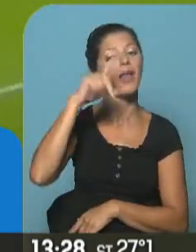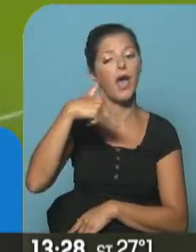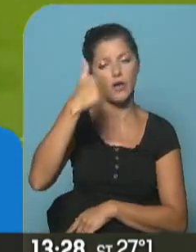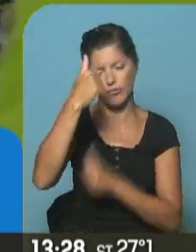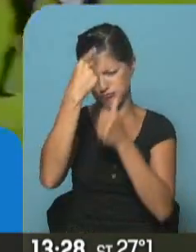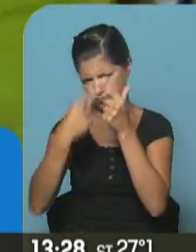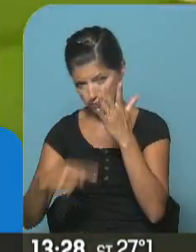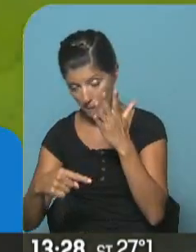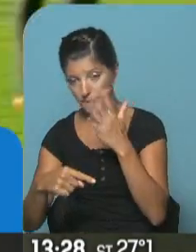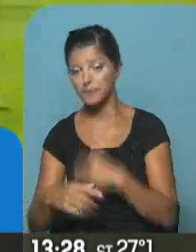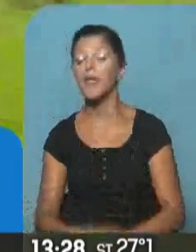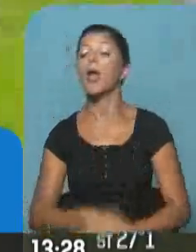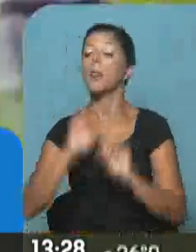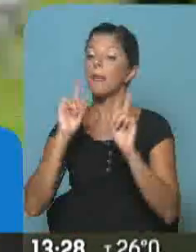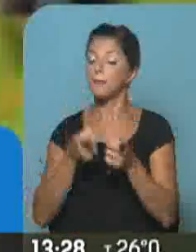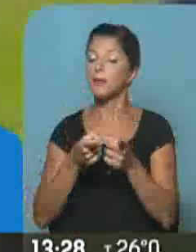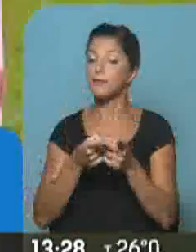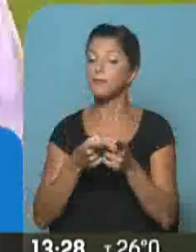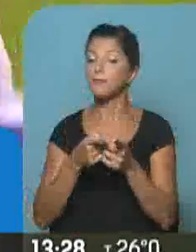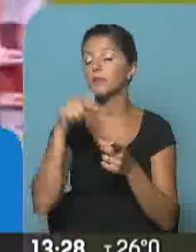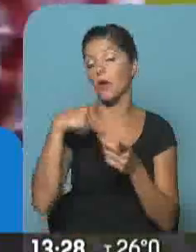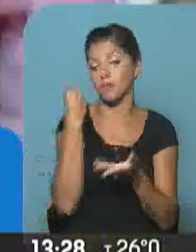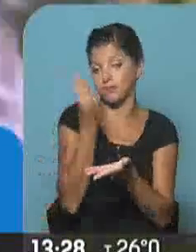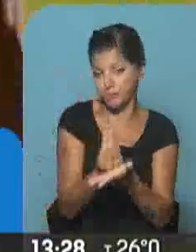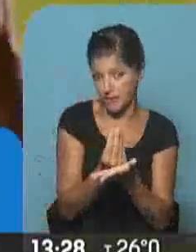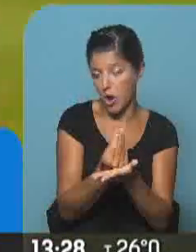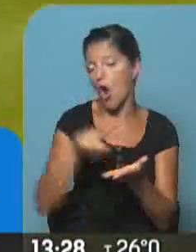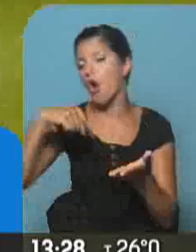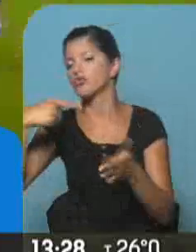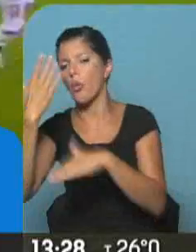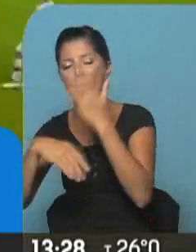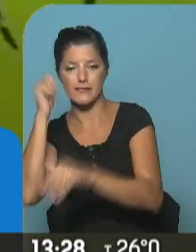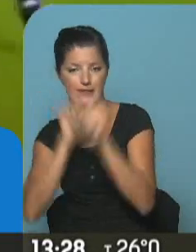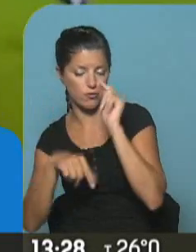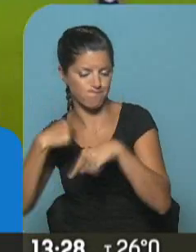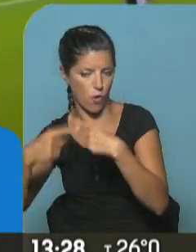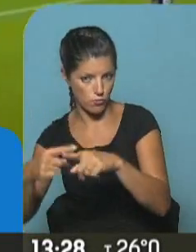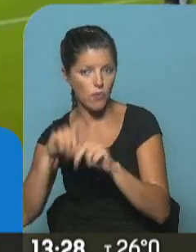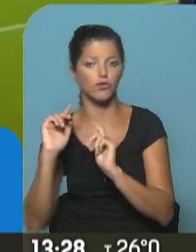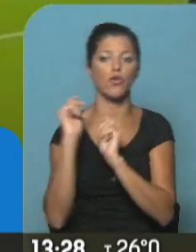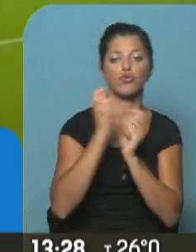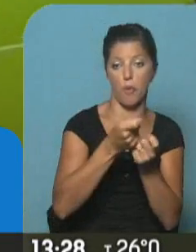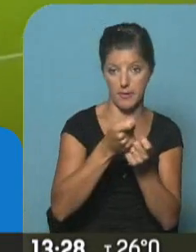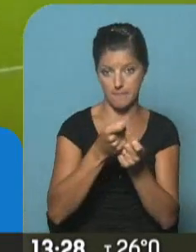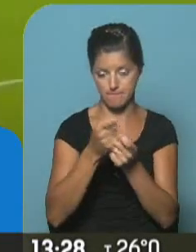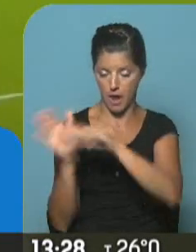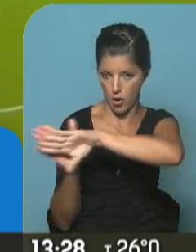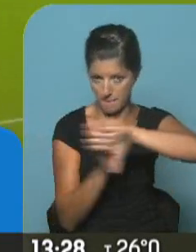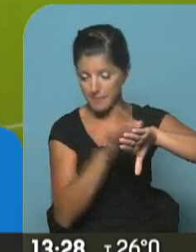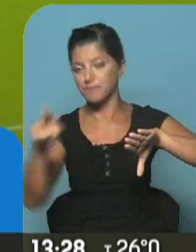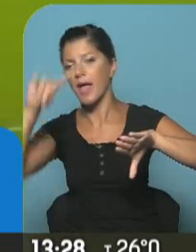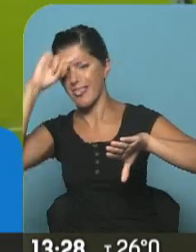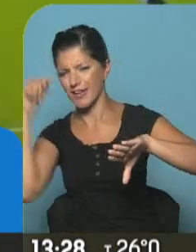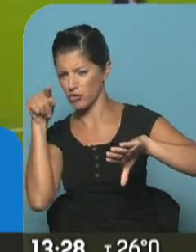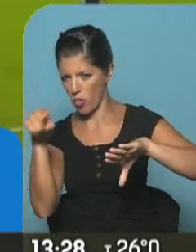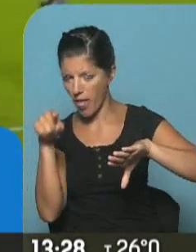Lucas Diarte ocupará el lugar de Dubardier, que todavía no se recuperó. Por su parte, Nacional, recordemos, el